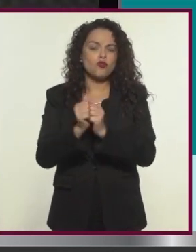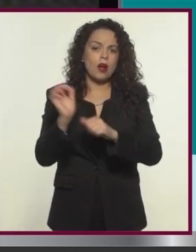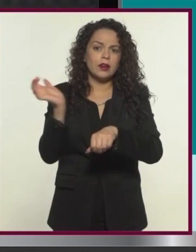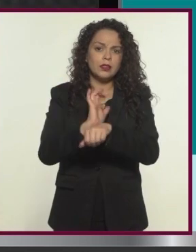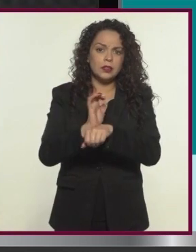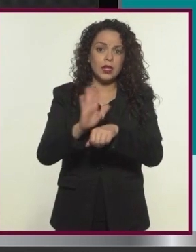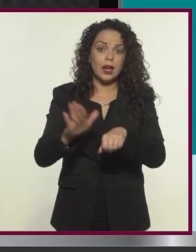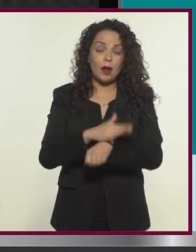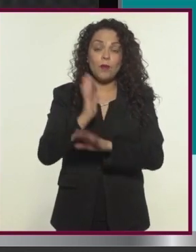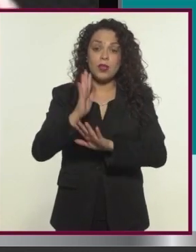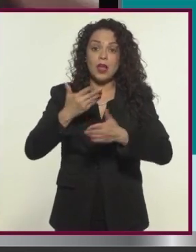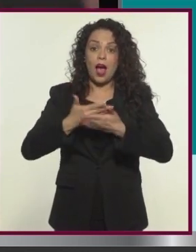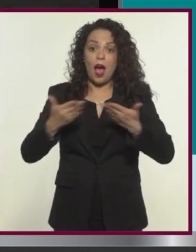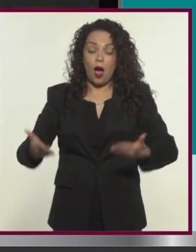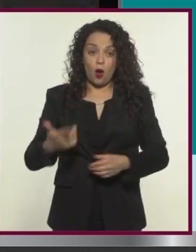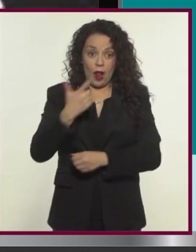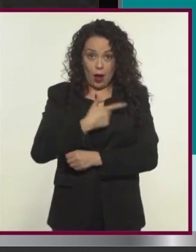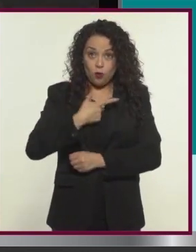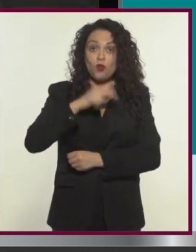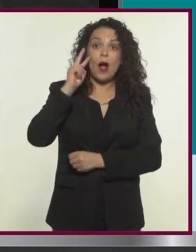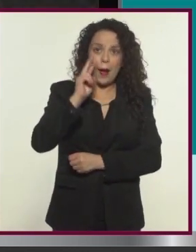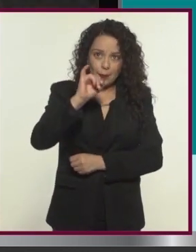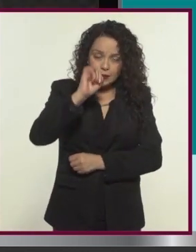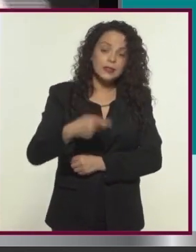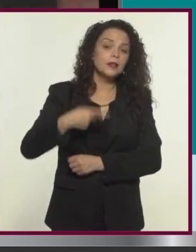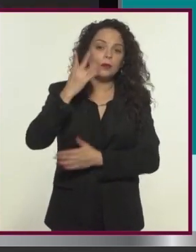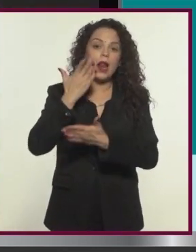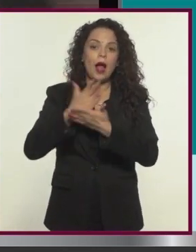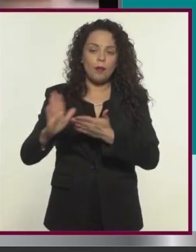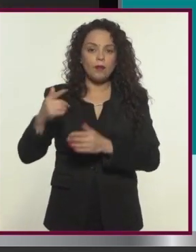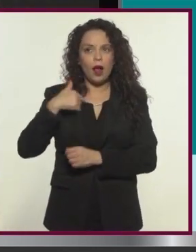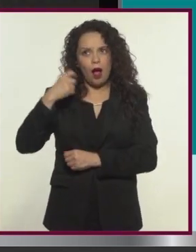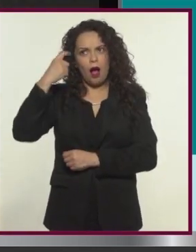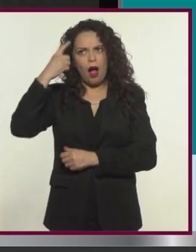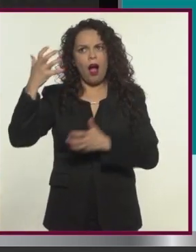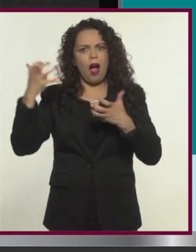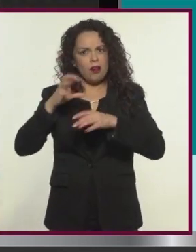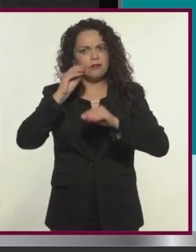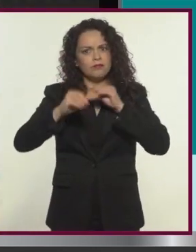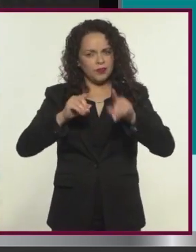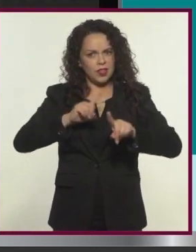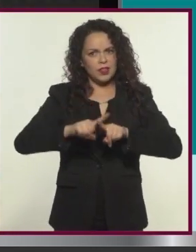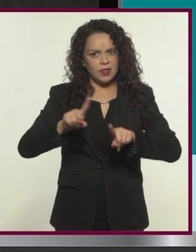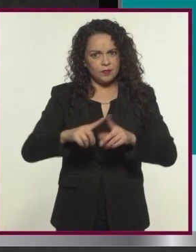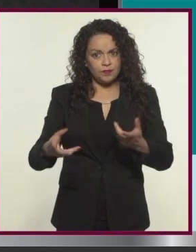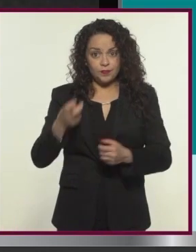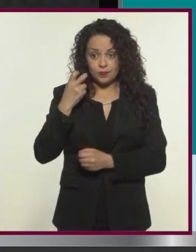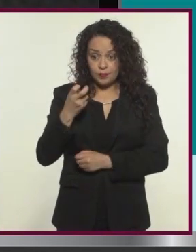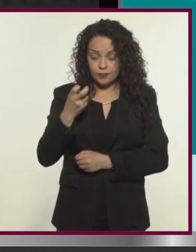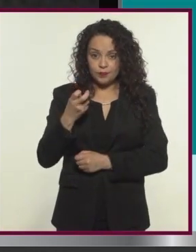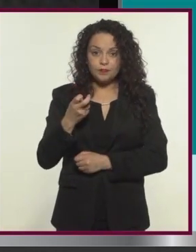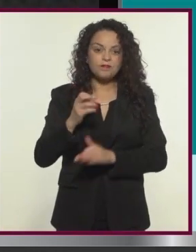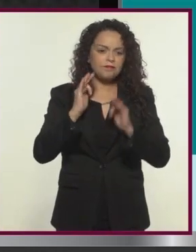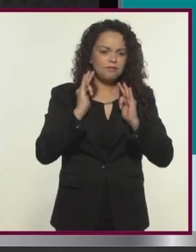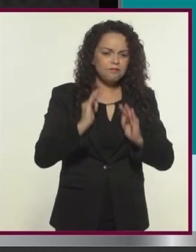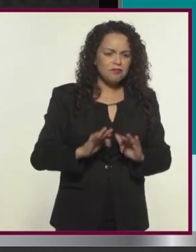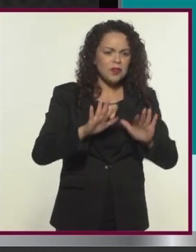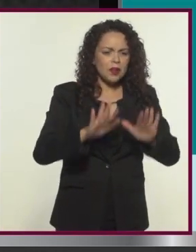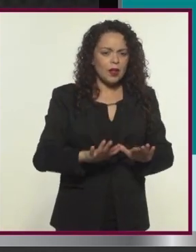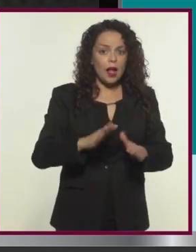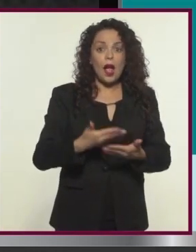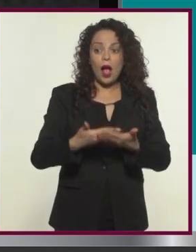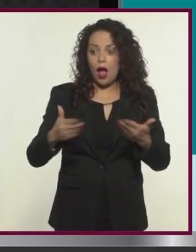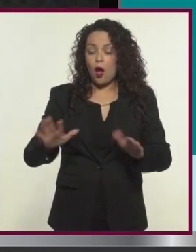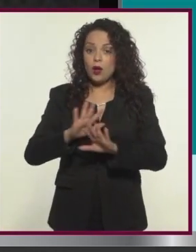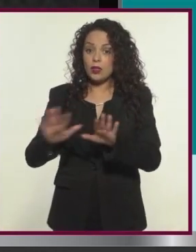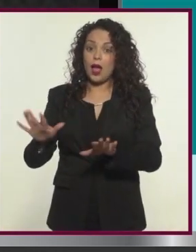somos consumidores creadores. Ya dimos, digamos, ya estamos dando ese paso de una cuestión pasiva a una